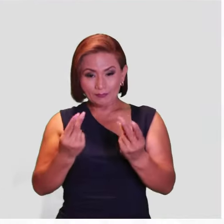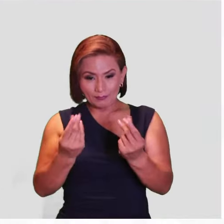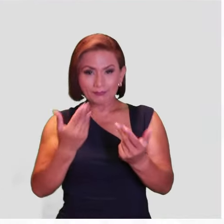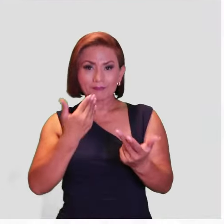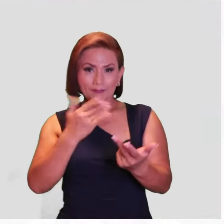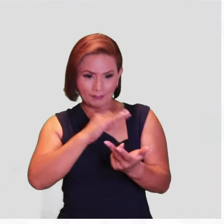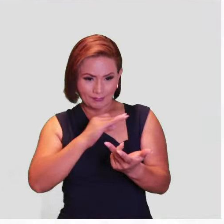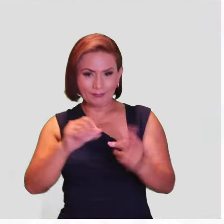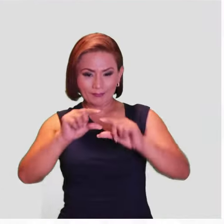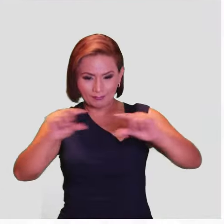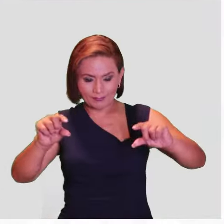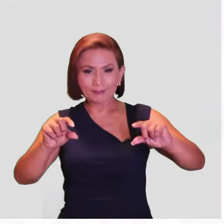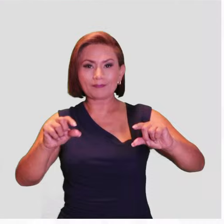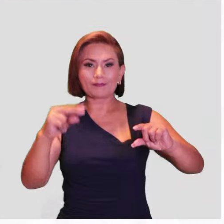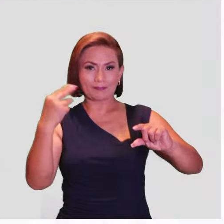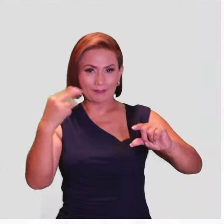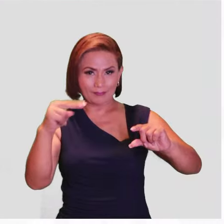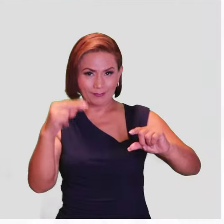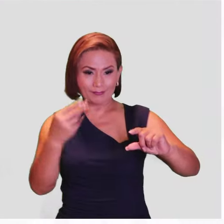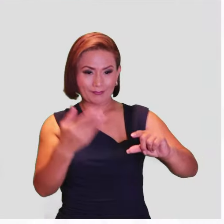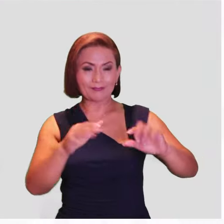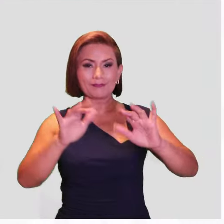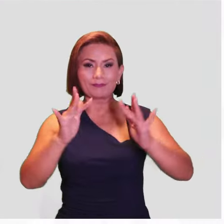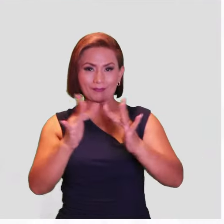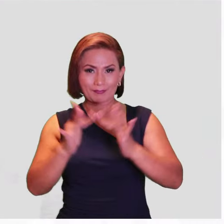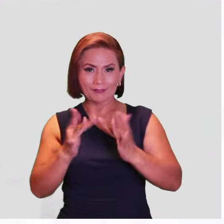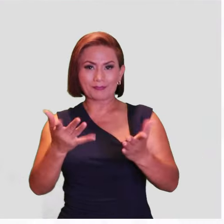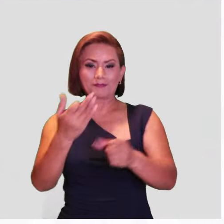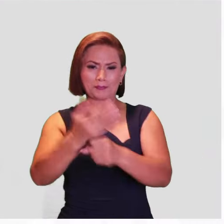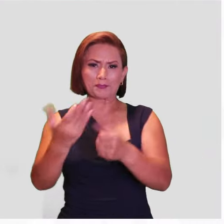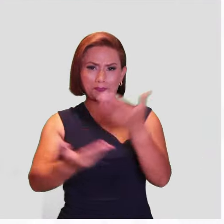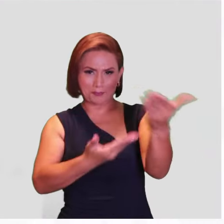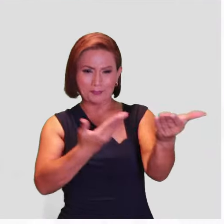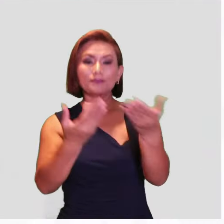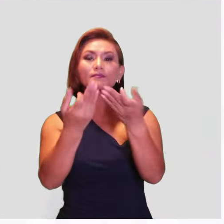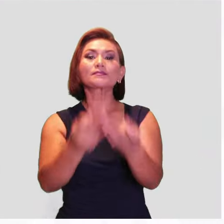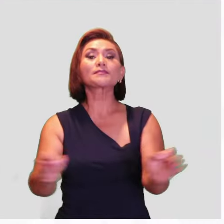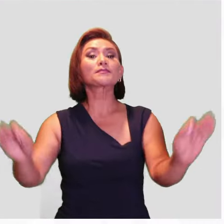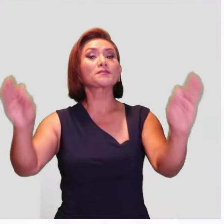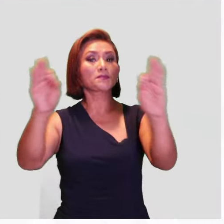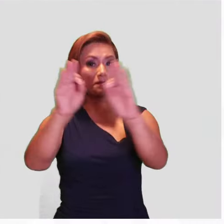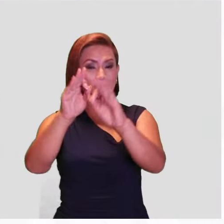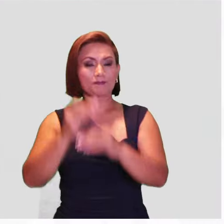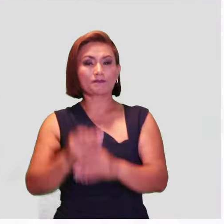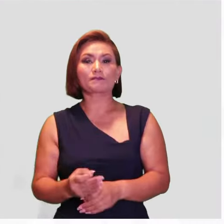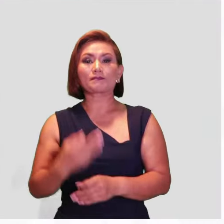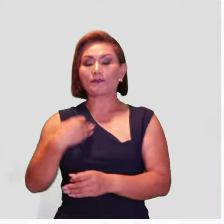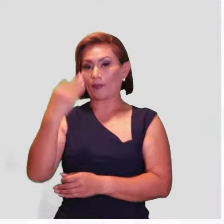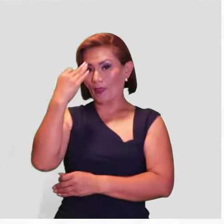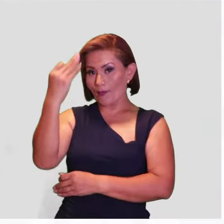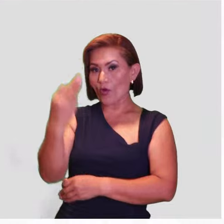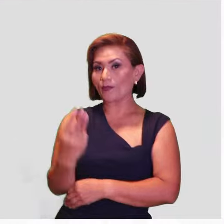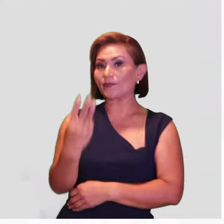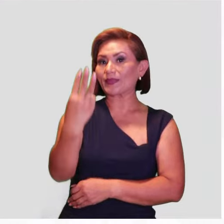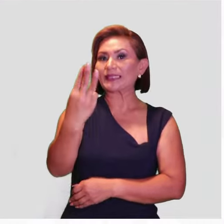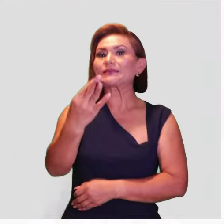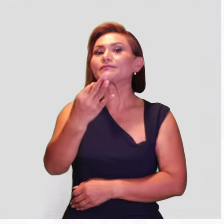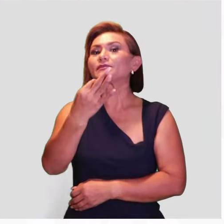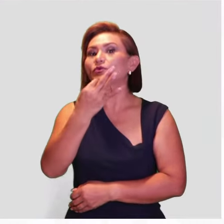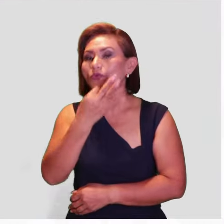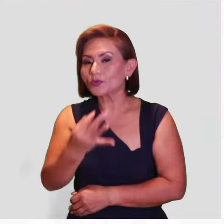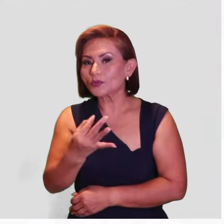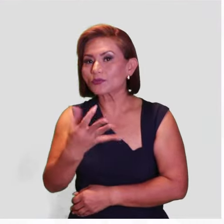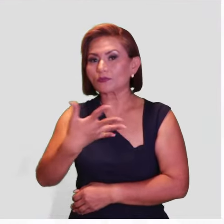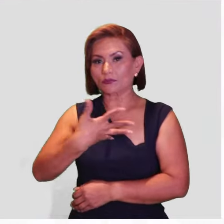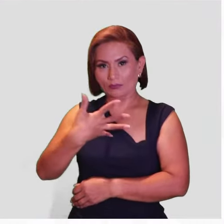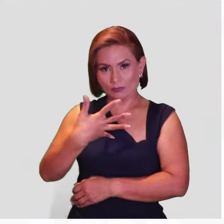chat que está publicado en la plataforma de esta videoconferencia. Es muy importante esta bolsa de tiempo de 3 minutos, porque es